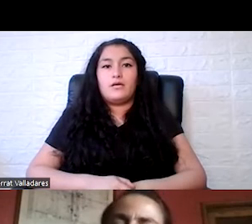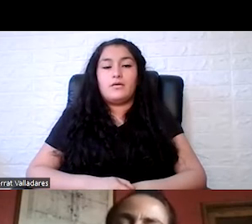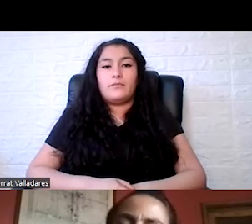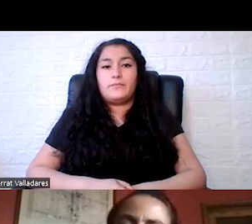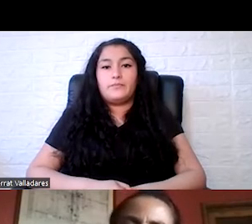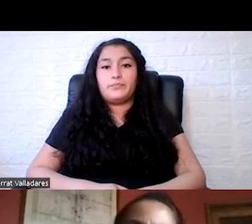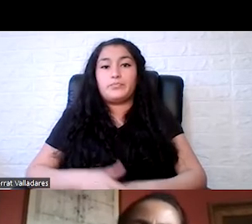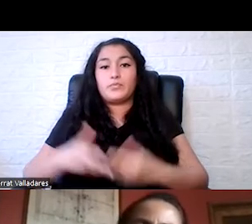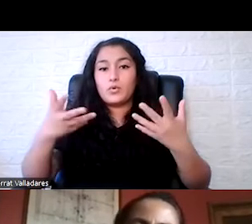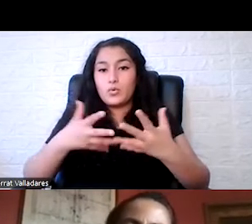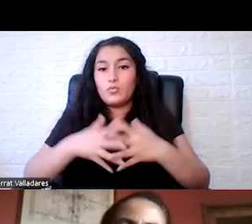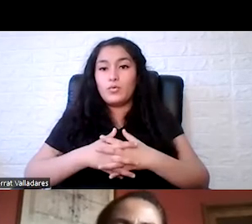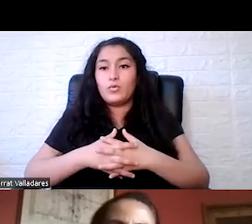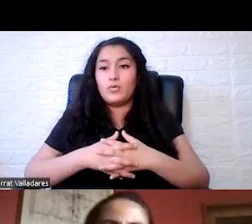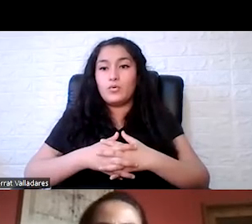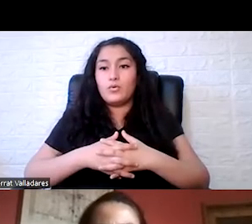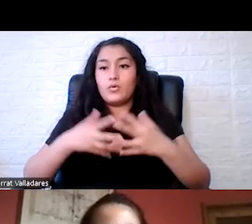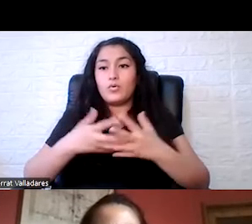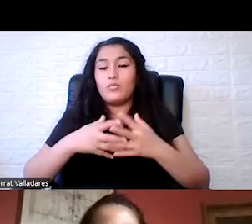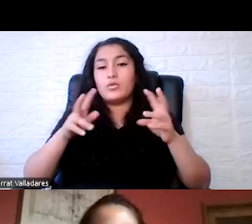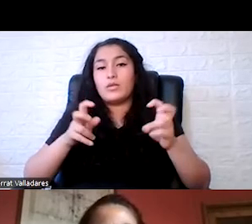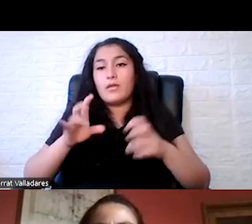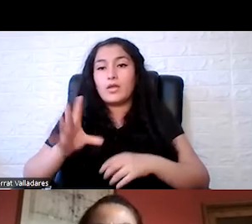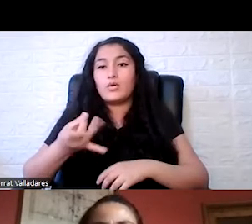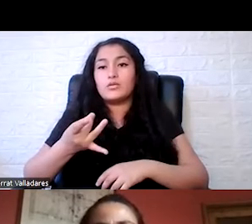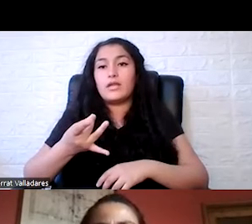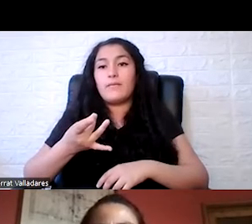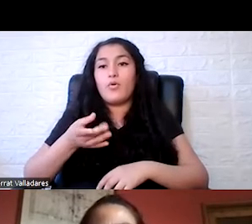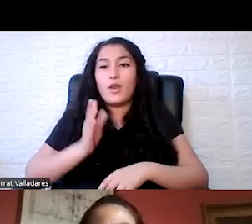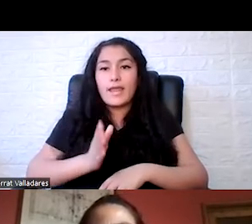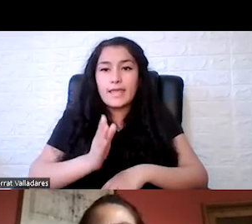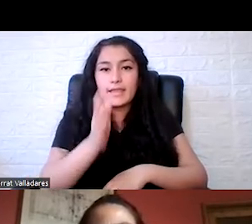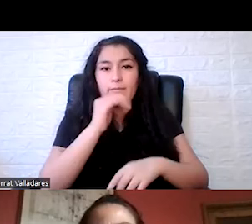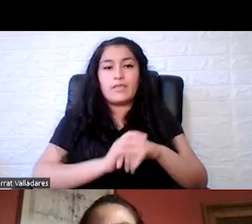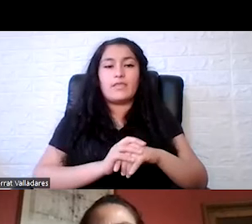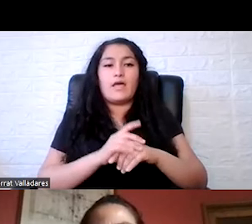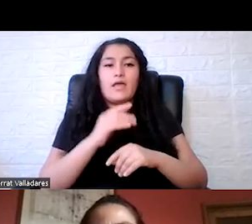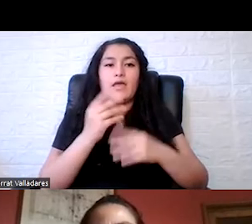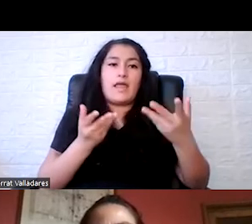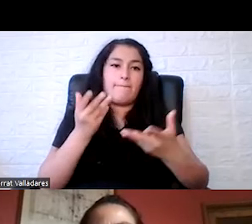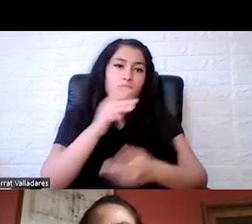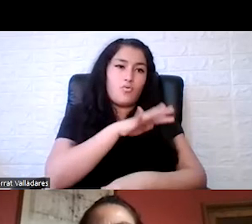¿Cómo uno logra encontrar legitimidad en ambas esferas?